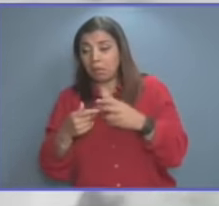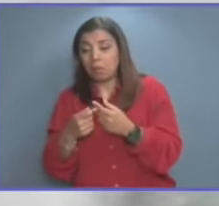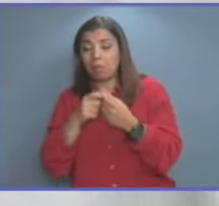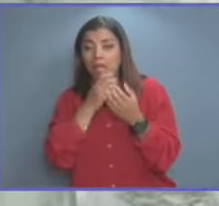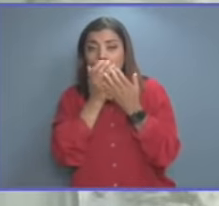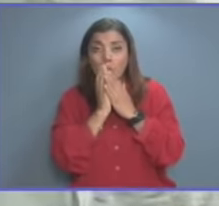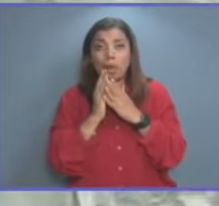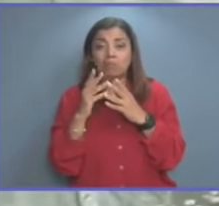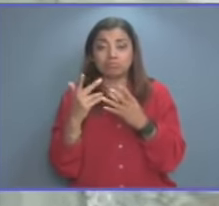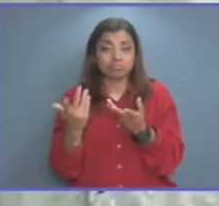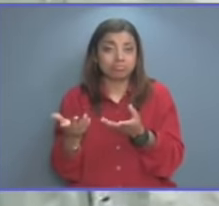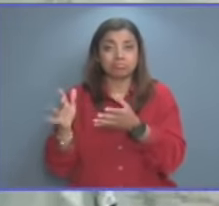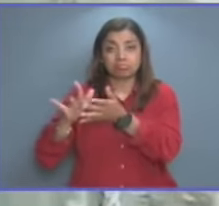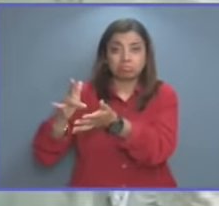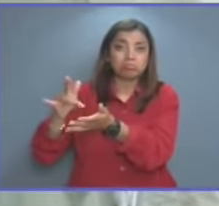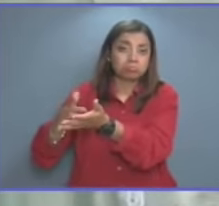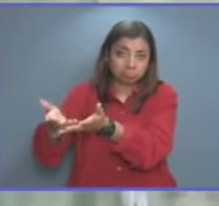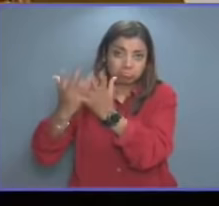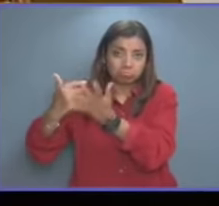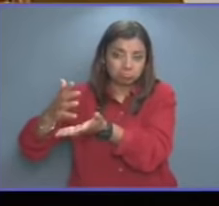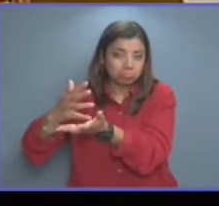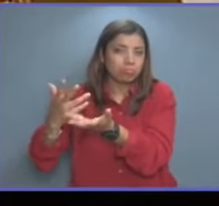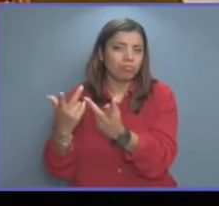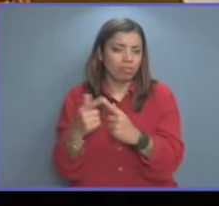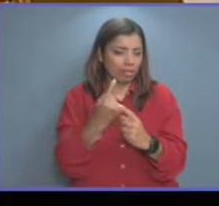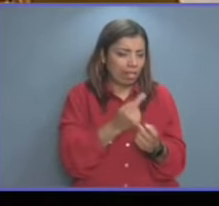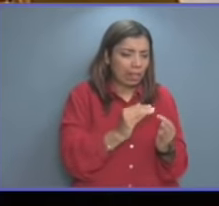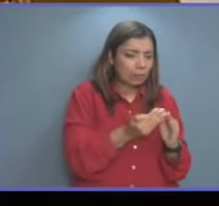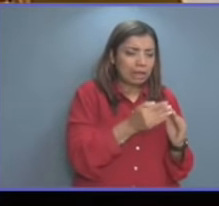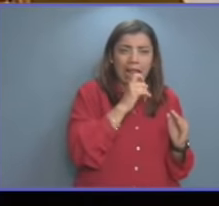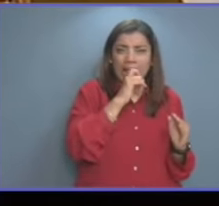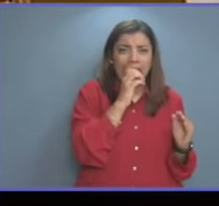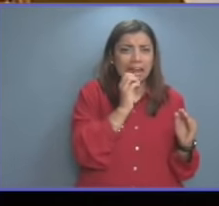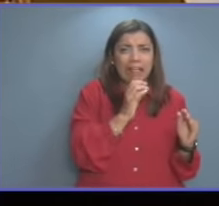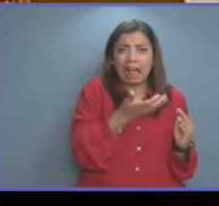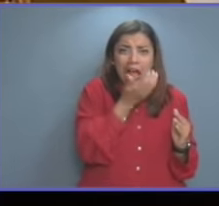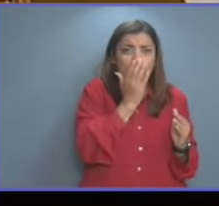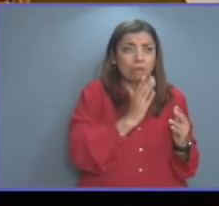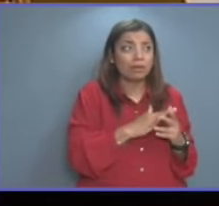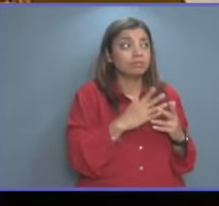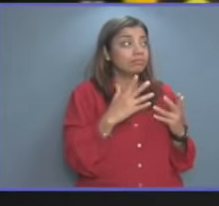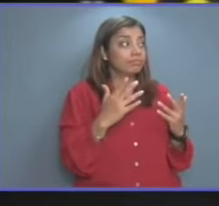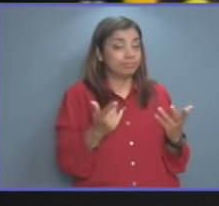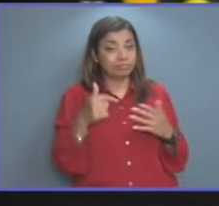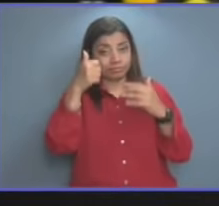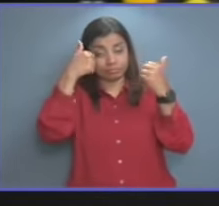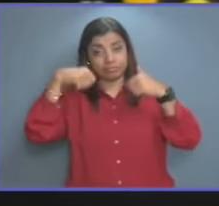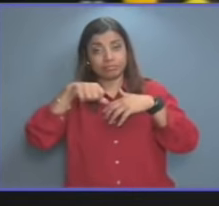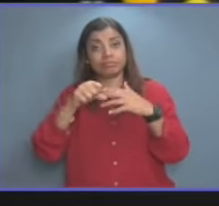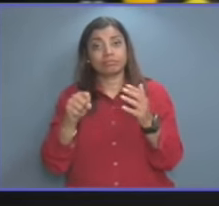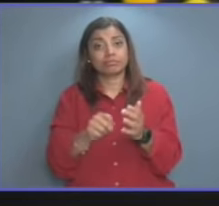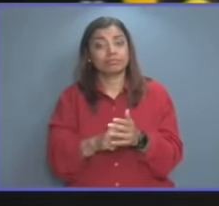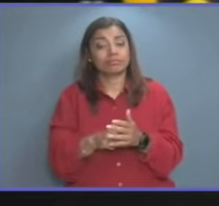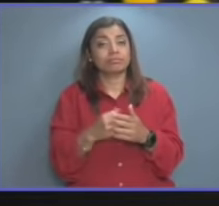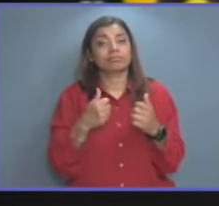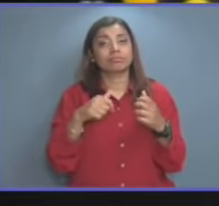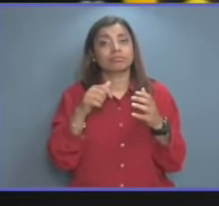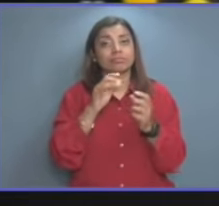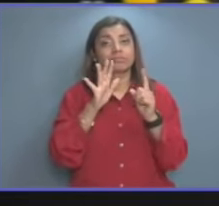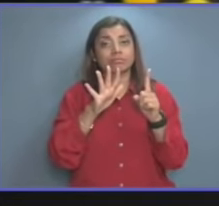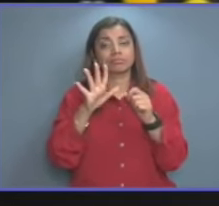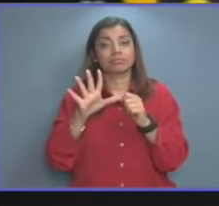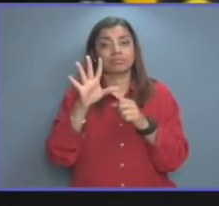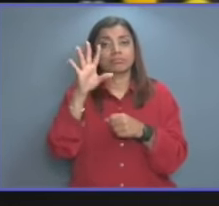negándoles el derecho al agua por esta razón el pleno legislativo aprobó con 65 votos la ley